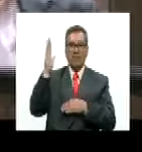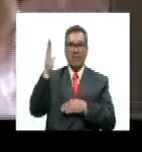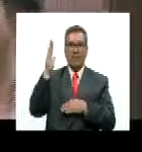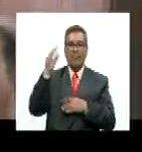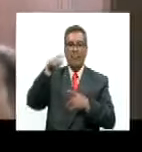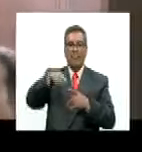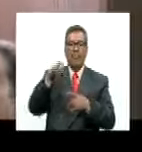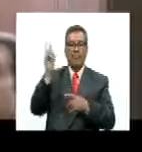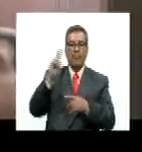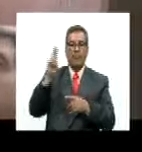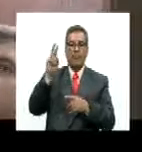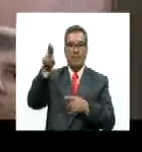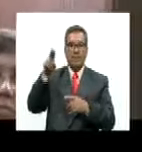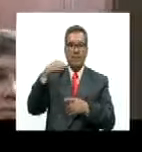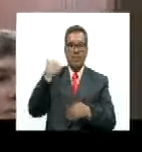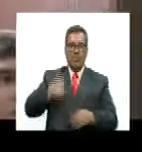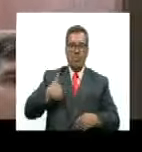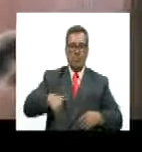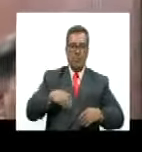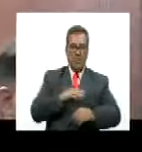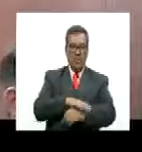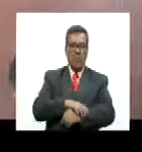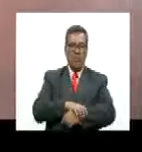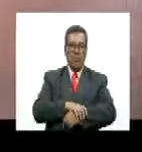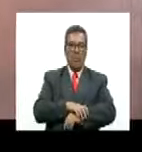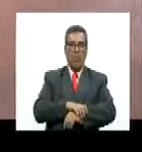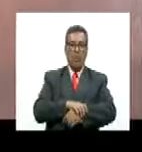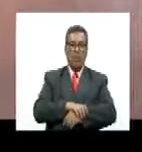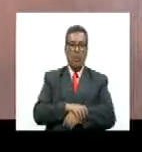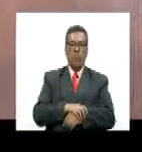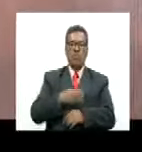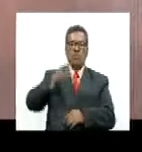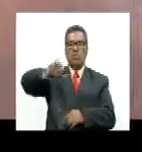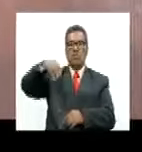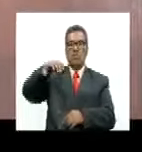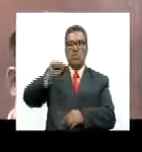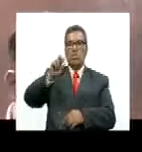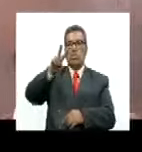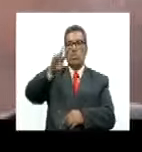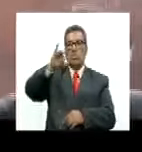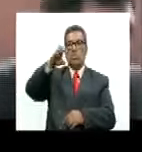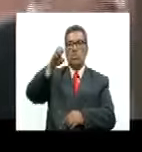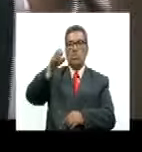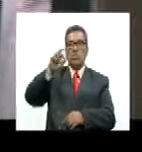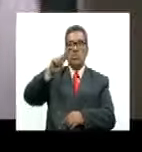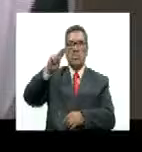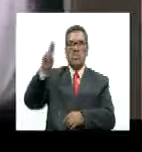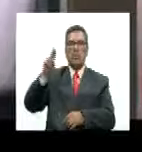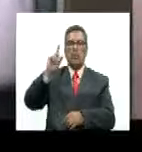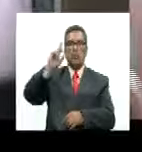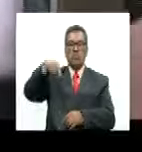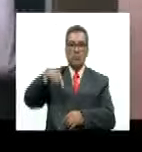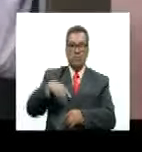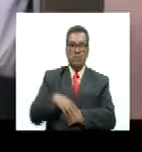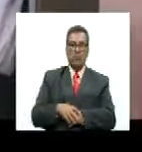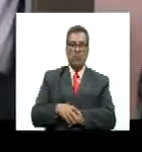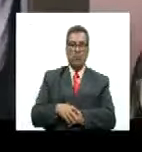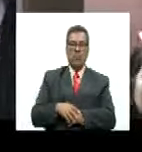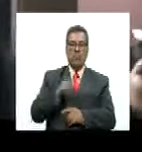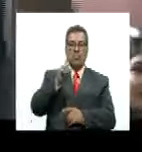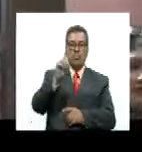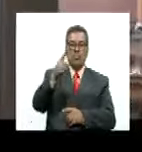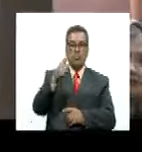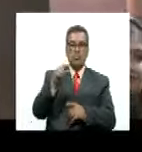nacional de la República Argentina, y Javier Hernán Gómez, Javi Flama, también uno de